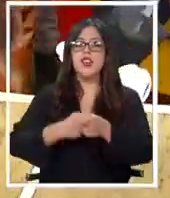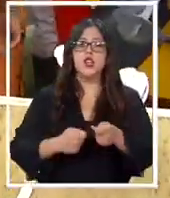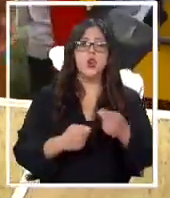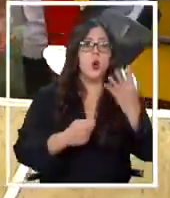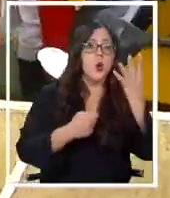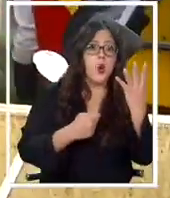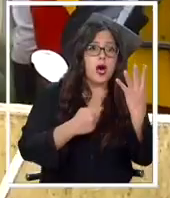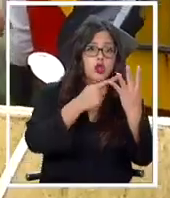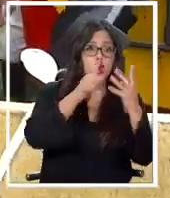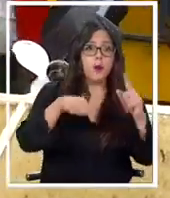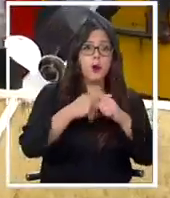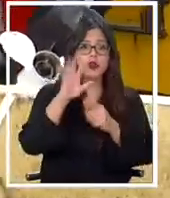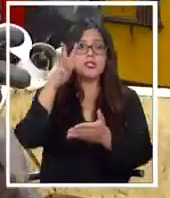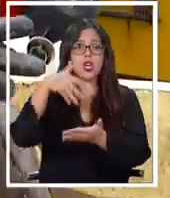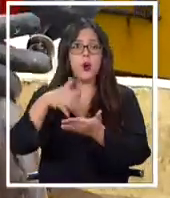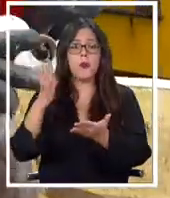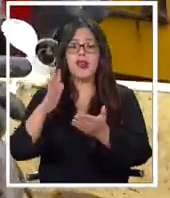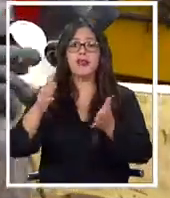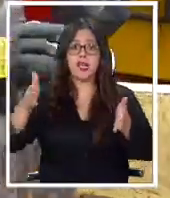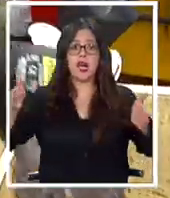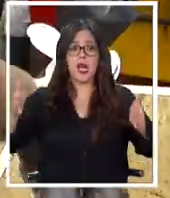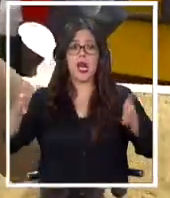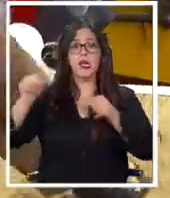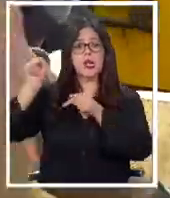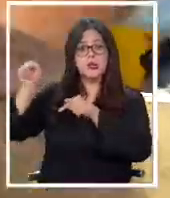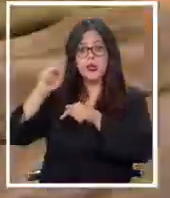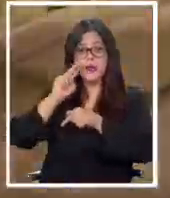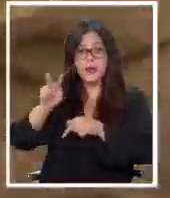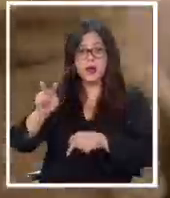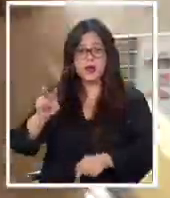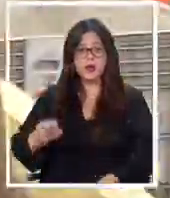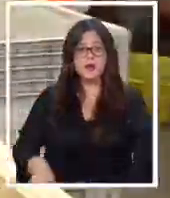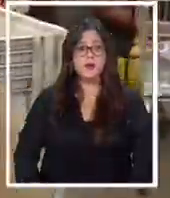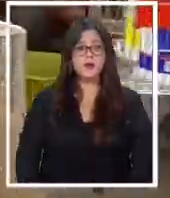lucas, está así bonita, grande. Y allá la grande esta, mire.